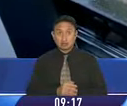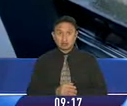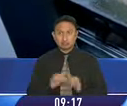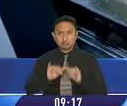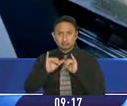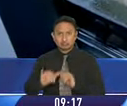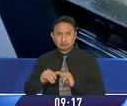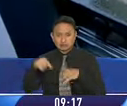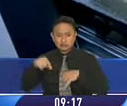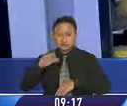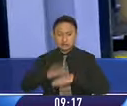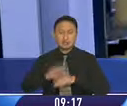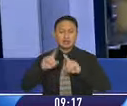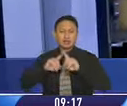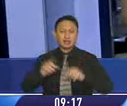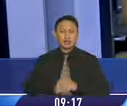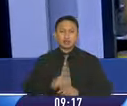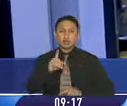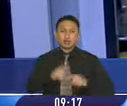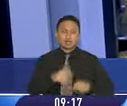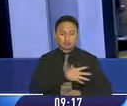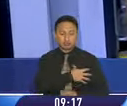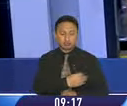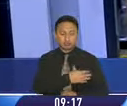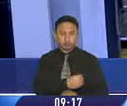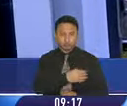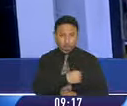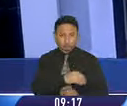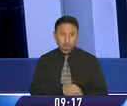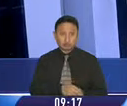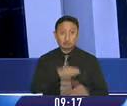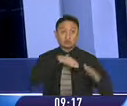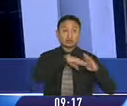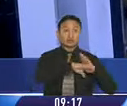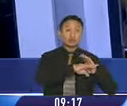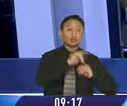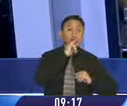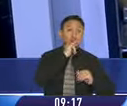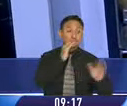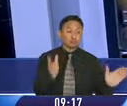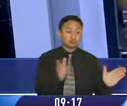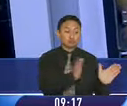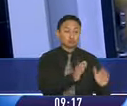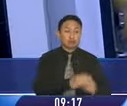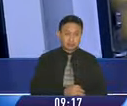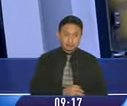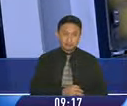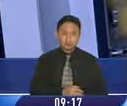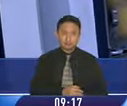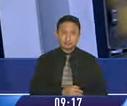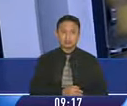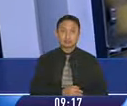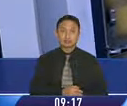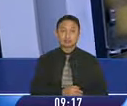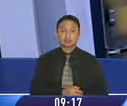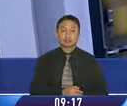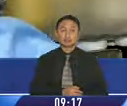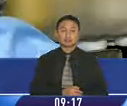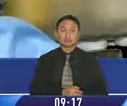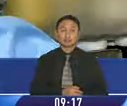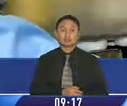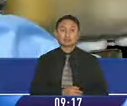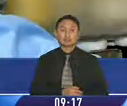y que por varias circunstancias no pueden amamantar directamente del seno de su madre para recoger su leche y alimentar a los pequeños niños.